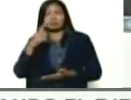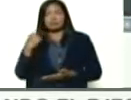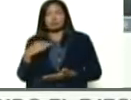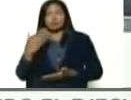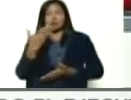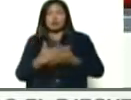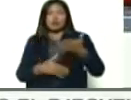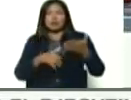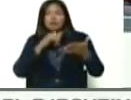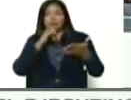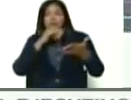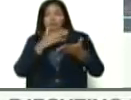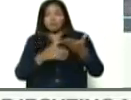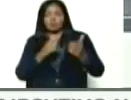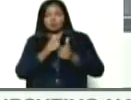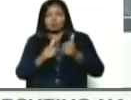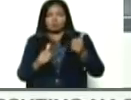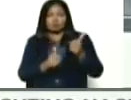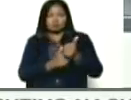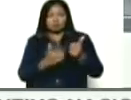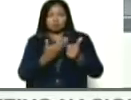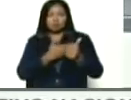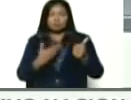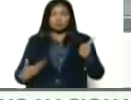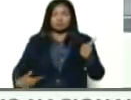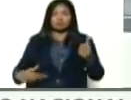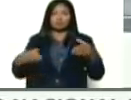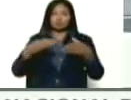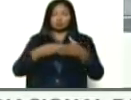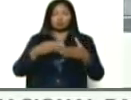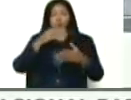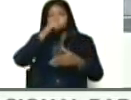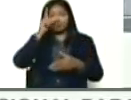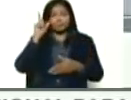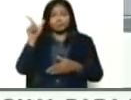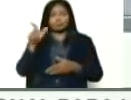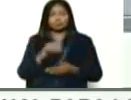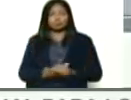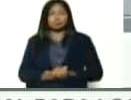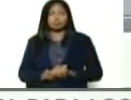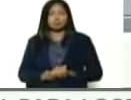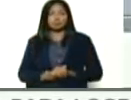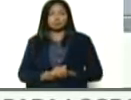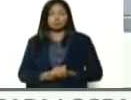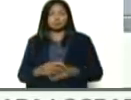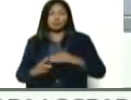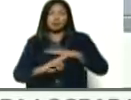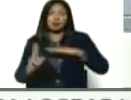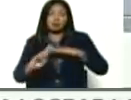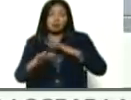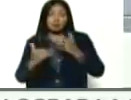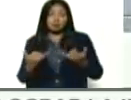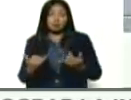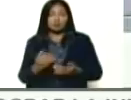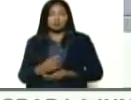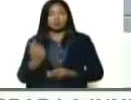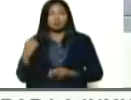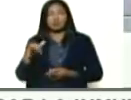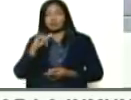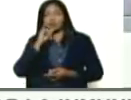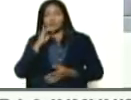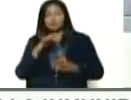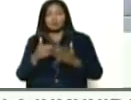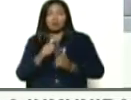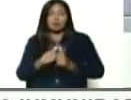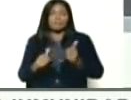todos los vicepresidentes del partido socialista unido de venezuela por regiones y tengo el informe de todos los